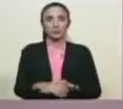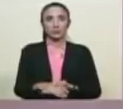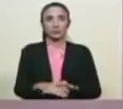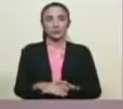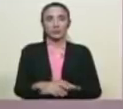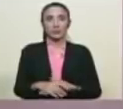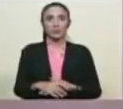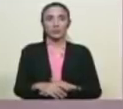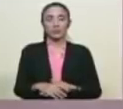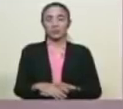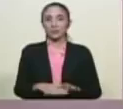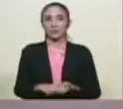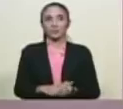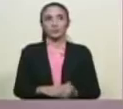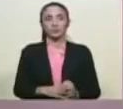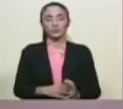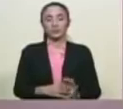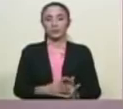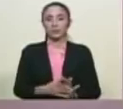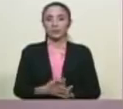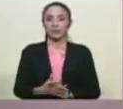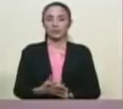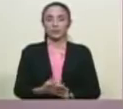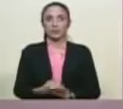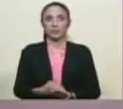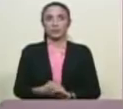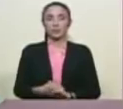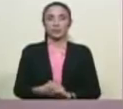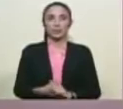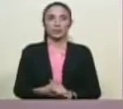Se fue. Fue, fue, fue, fue.